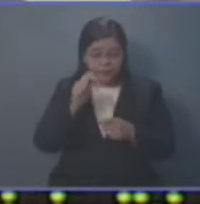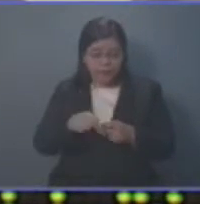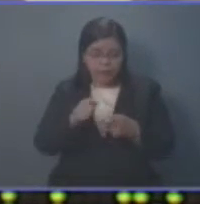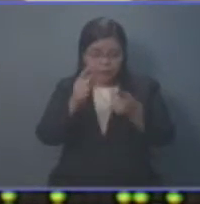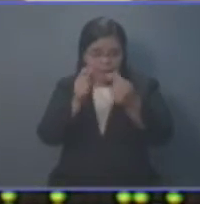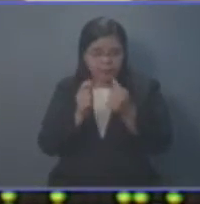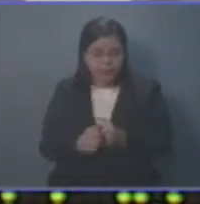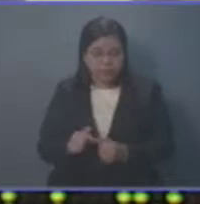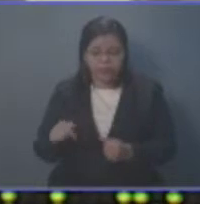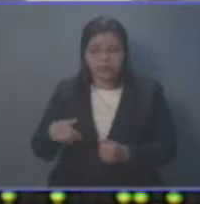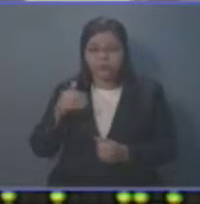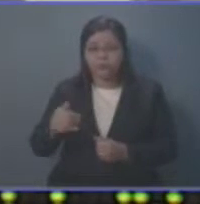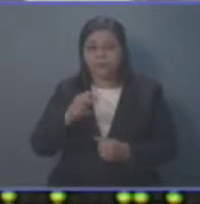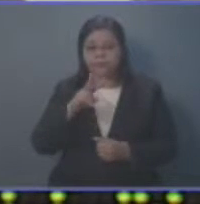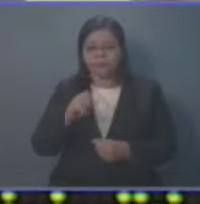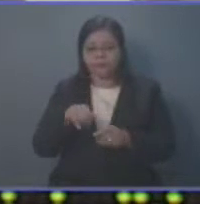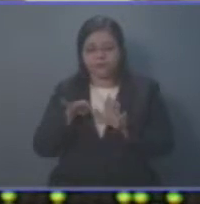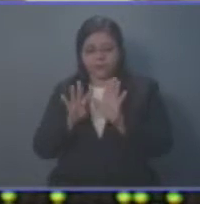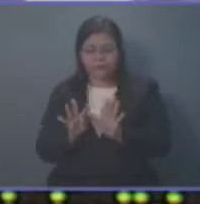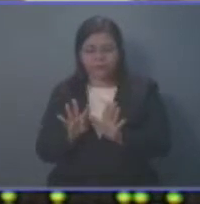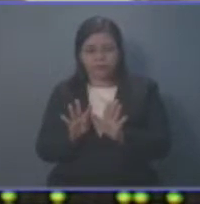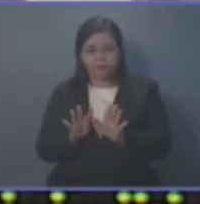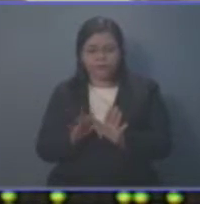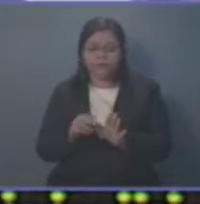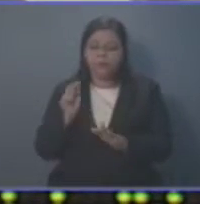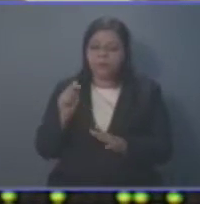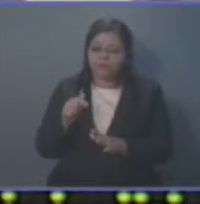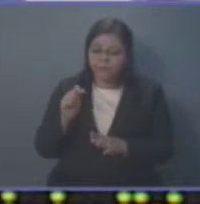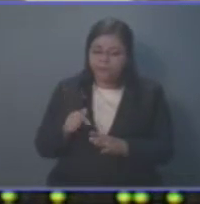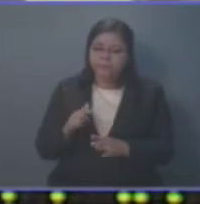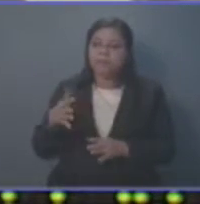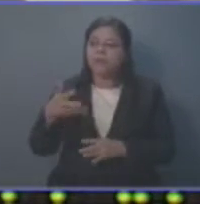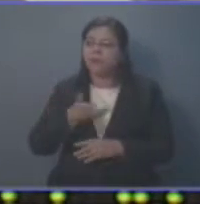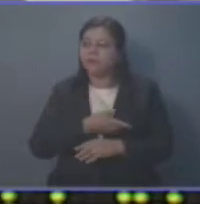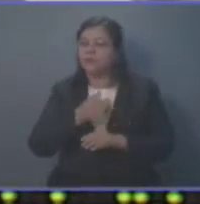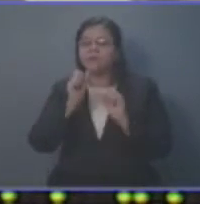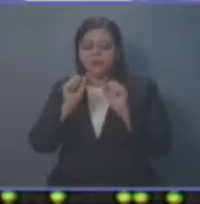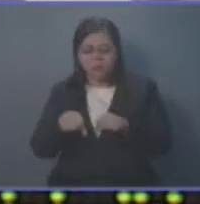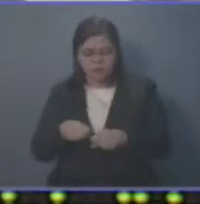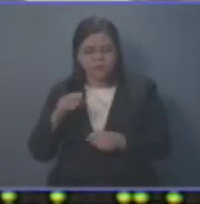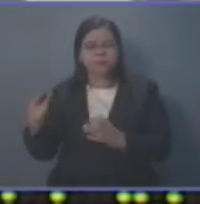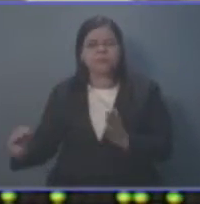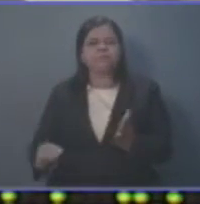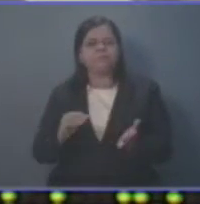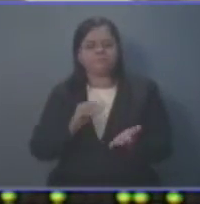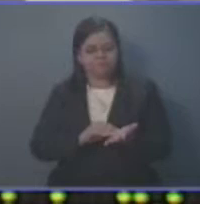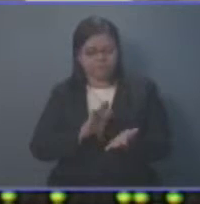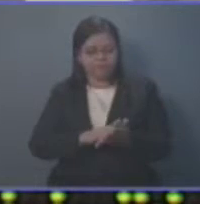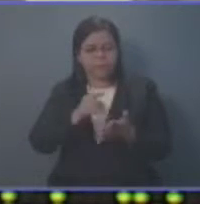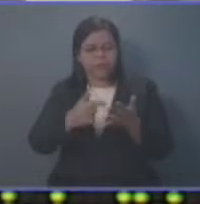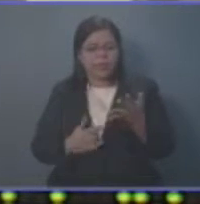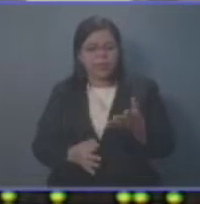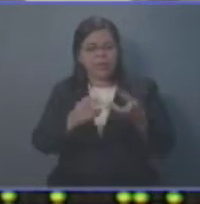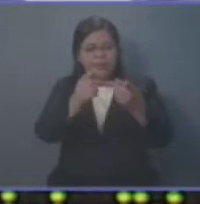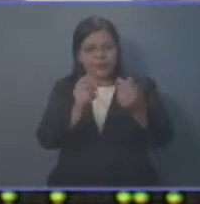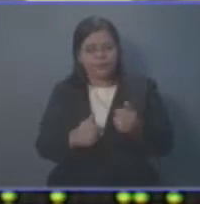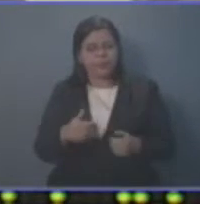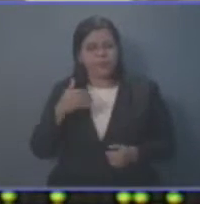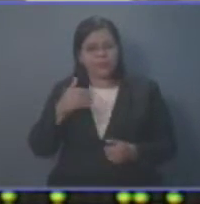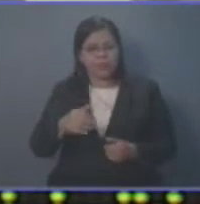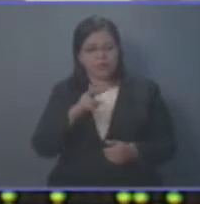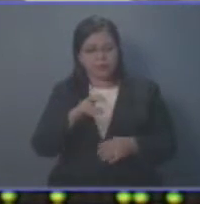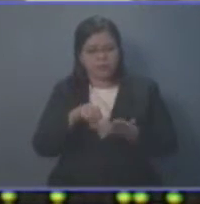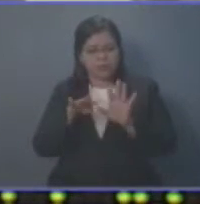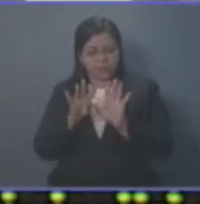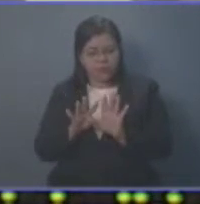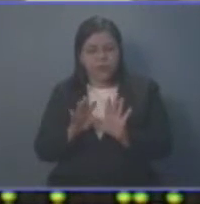presupuesto vigente de 2019. En ese sentido, es procedente incorporar dicho monto a la ley del presupuesto de 2019 a